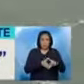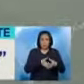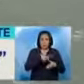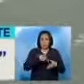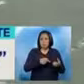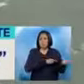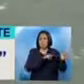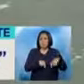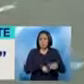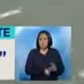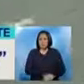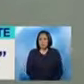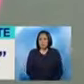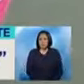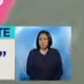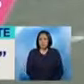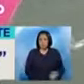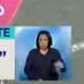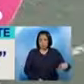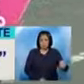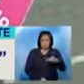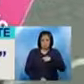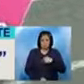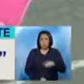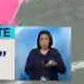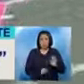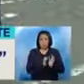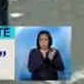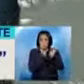¿desde dónde vienen? ¿Cómo está? Buenos días. Bueno, somos de Surco.